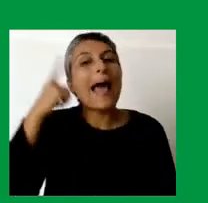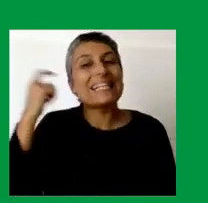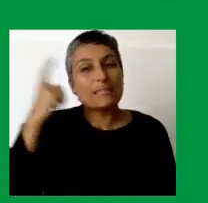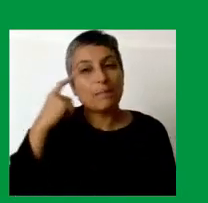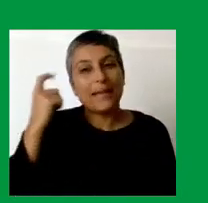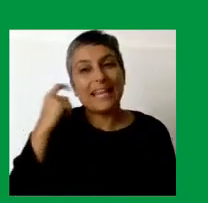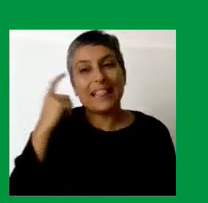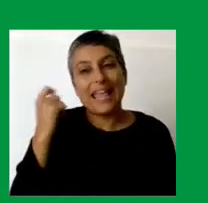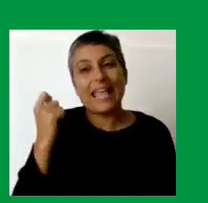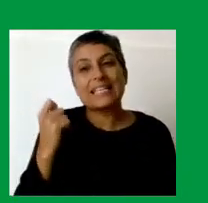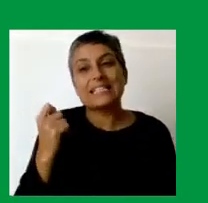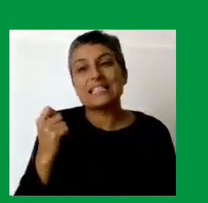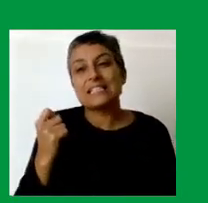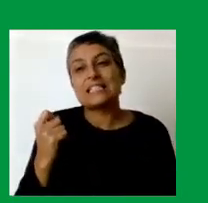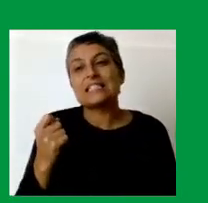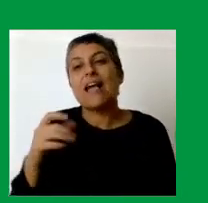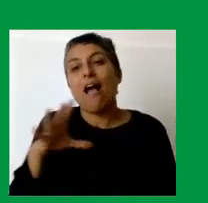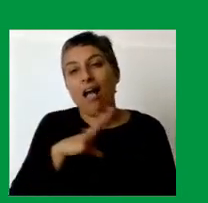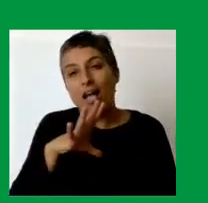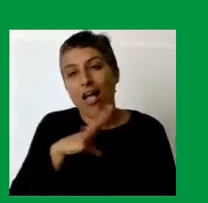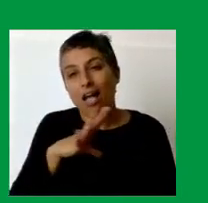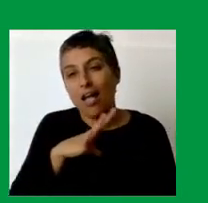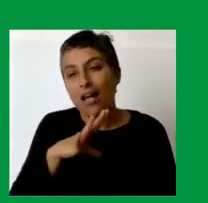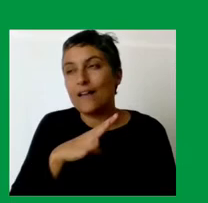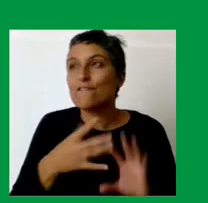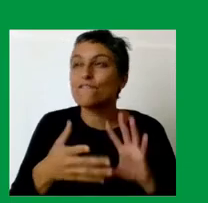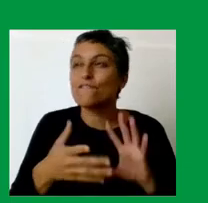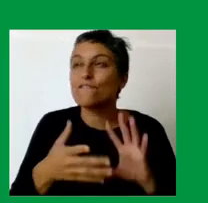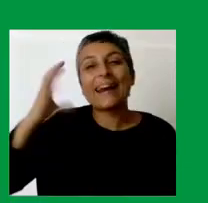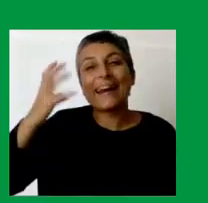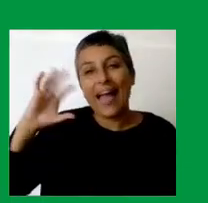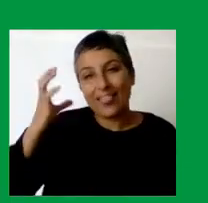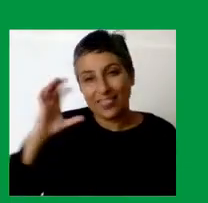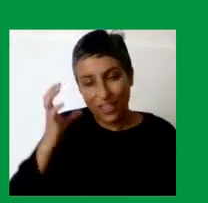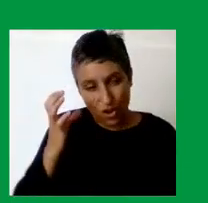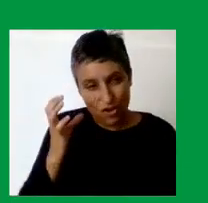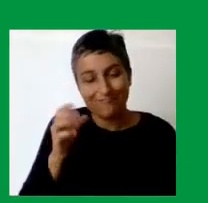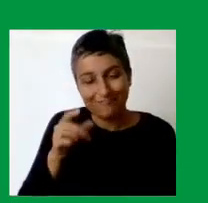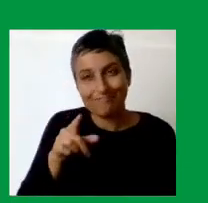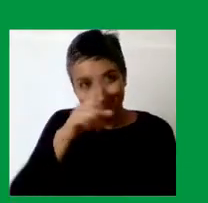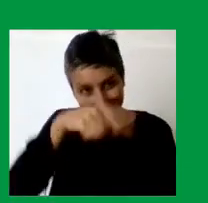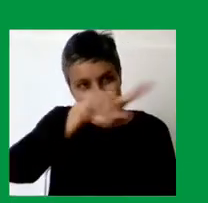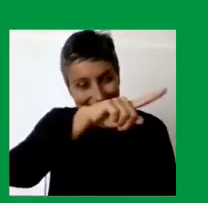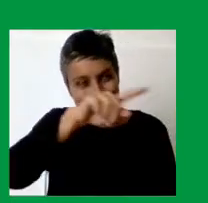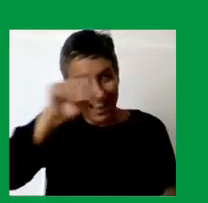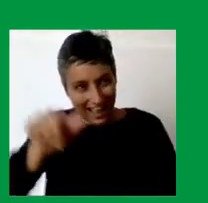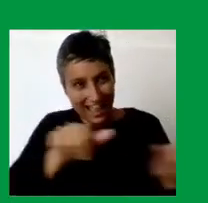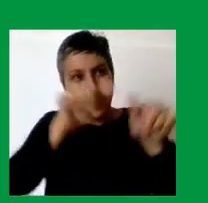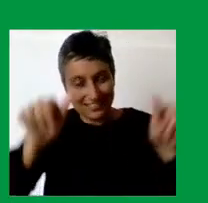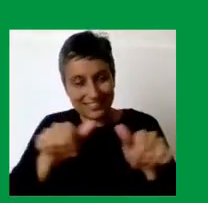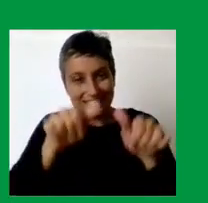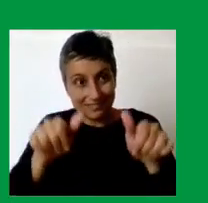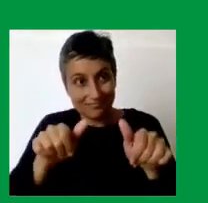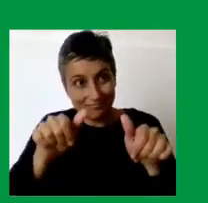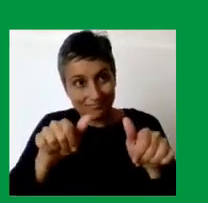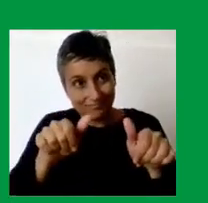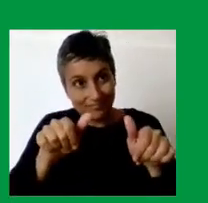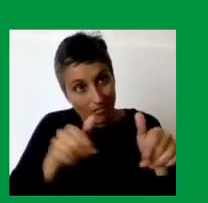me pasó, un podcast, una radio, es decir, lo están haciendo. Estamos yendo por ese camino